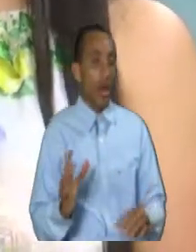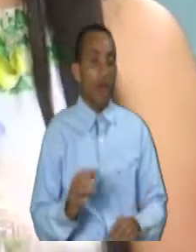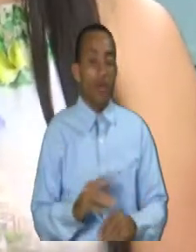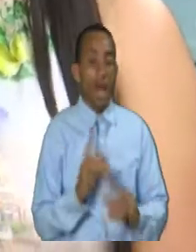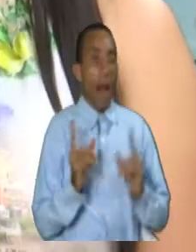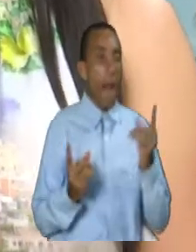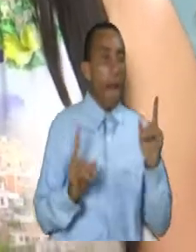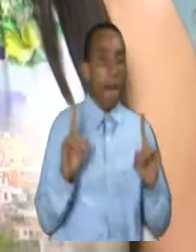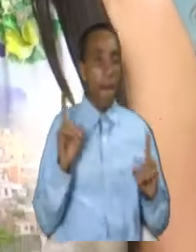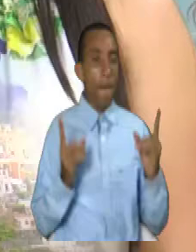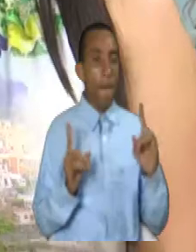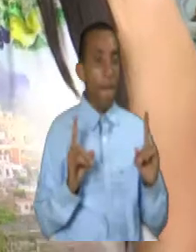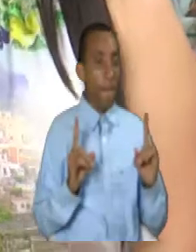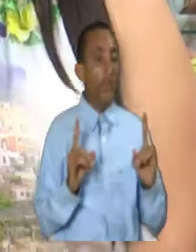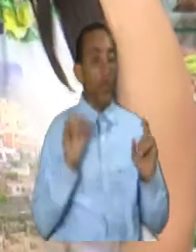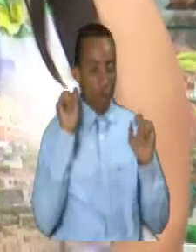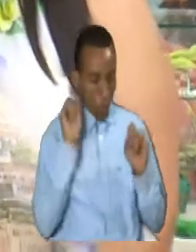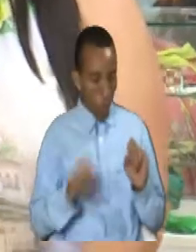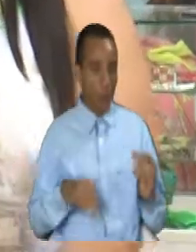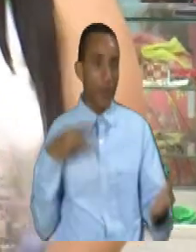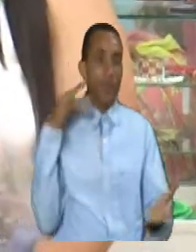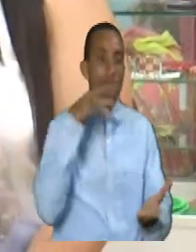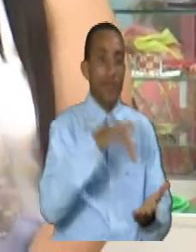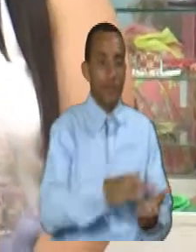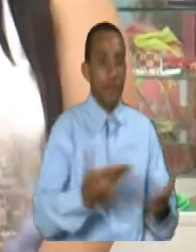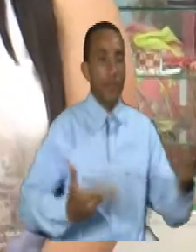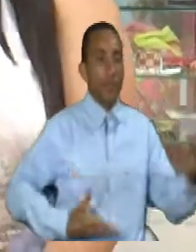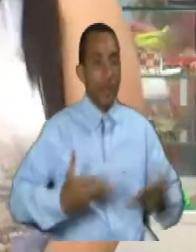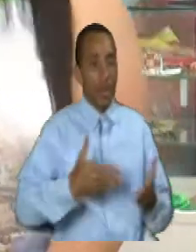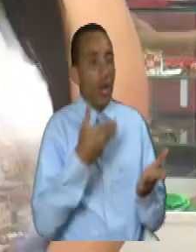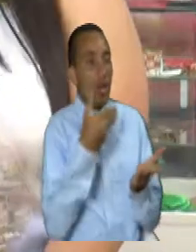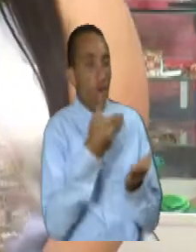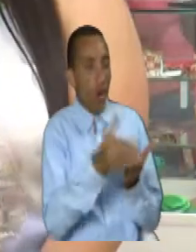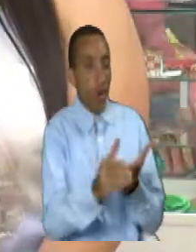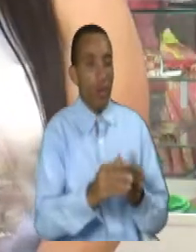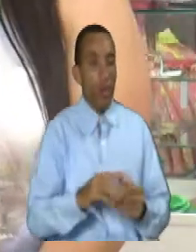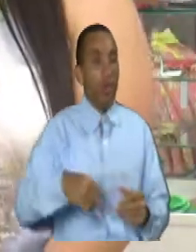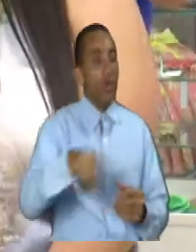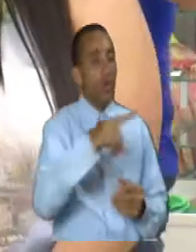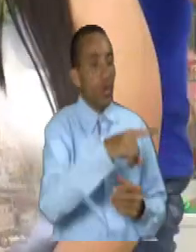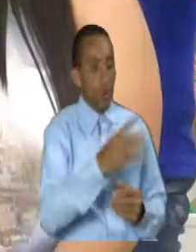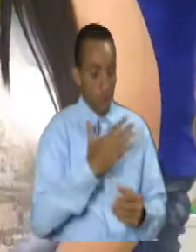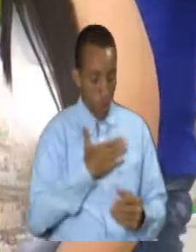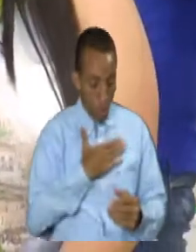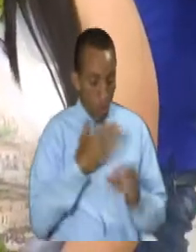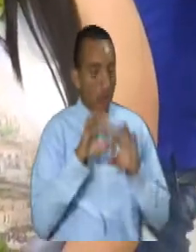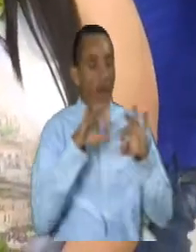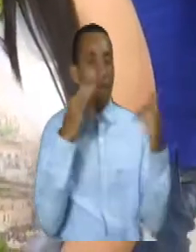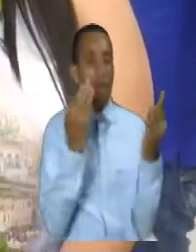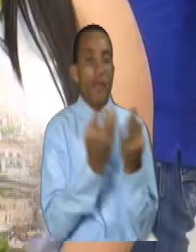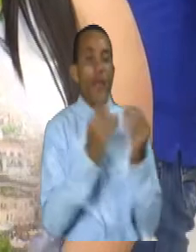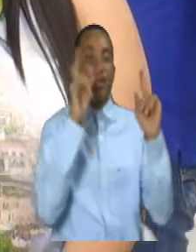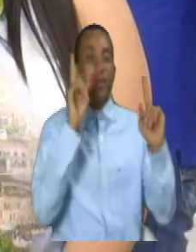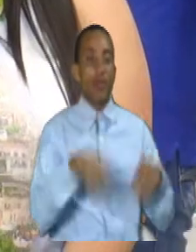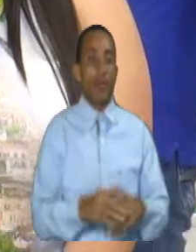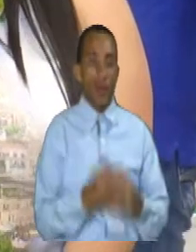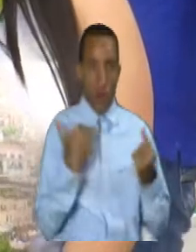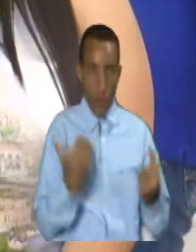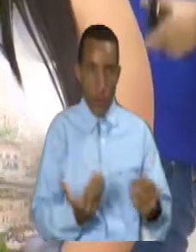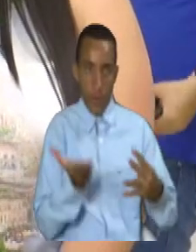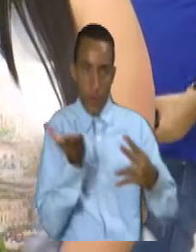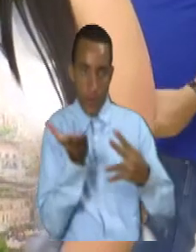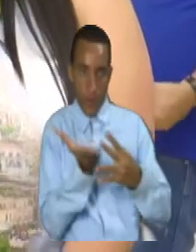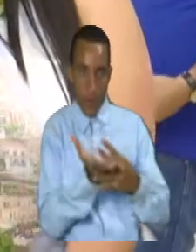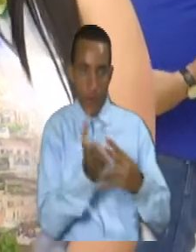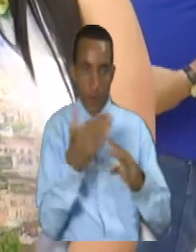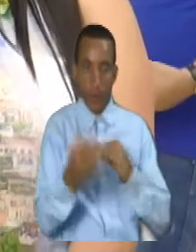para que no venga a la tienda de ropa, chicas y chicos, a comprar la ropa para usted y para toda su familia. Llegó el momento de la pausa y nosotros